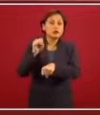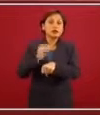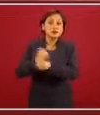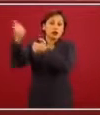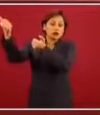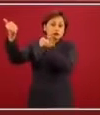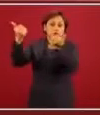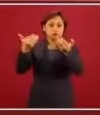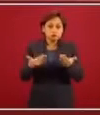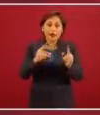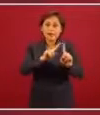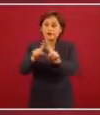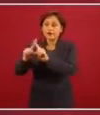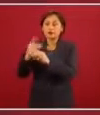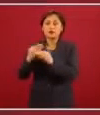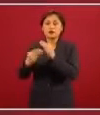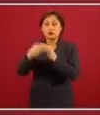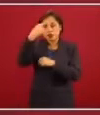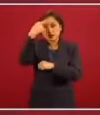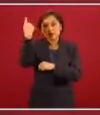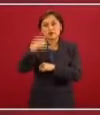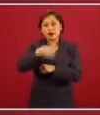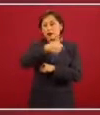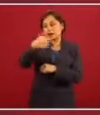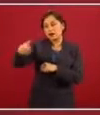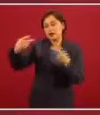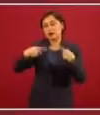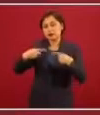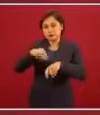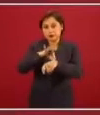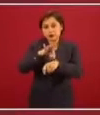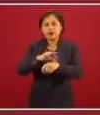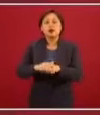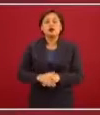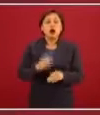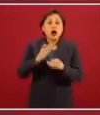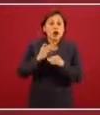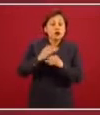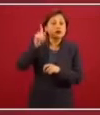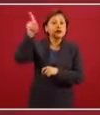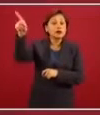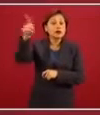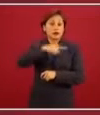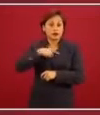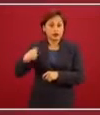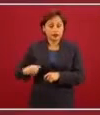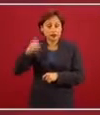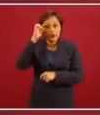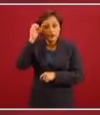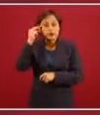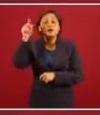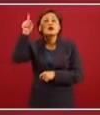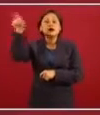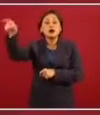grande de equipos de protección personal. En este momento hay una misión en China donde se hizo una compra